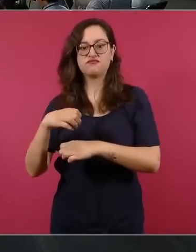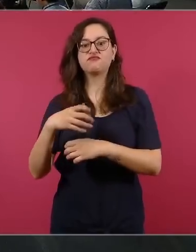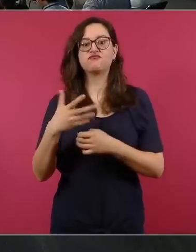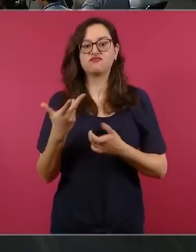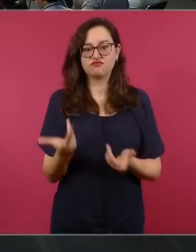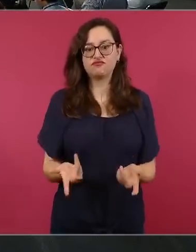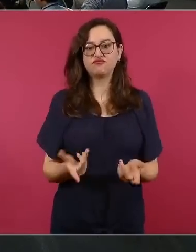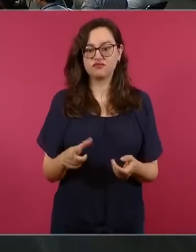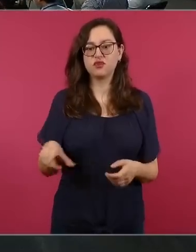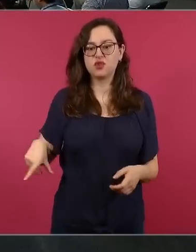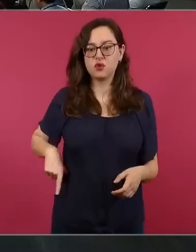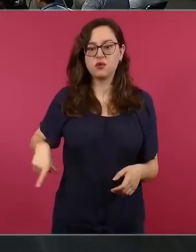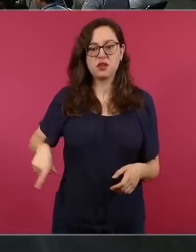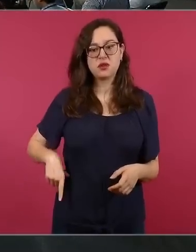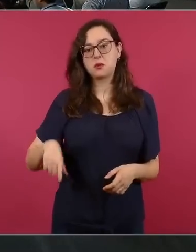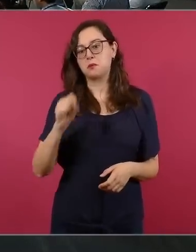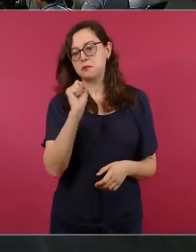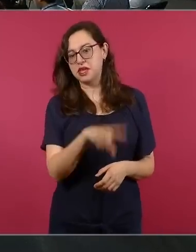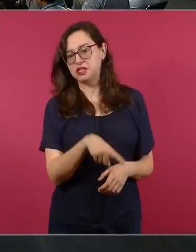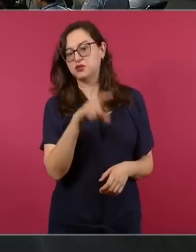predilectos del régimen,